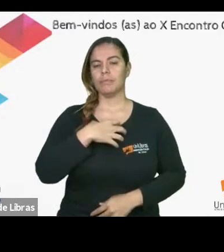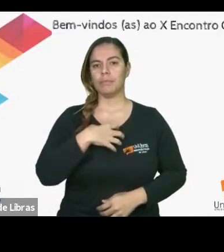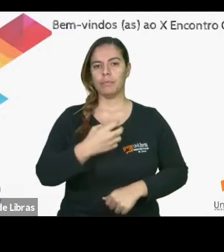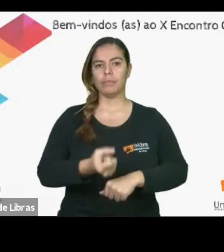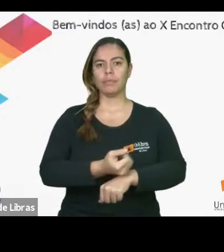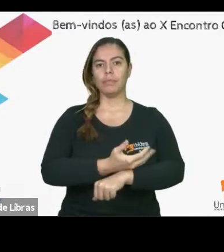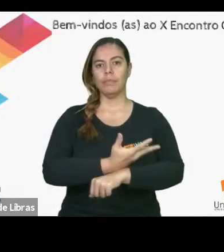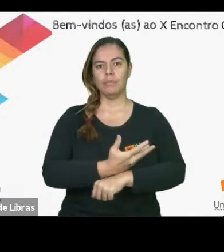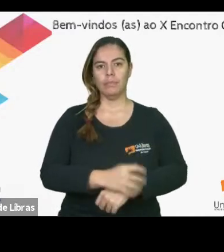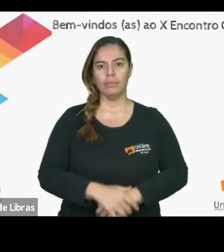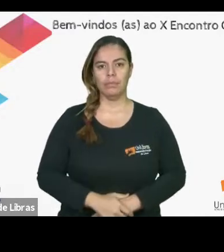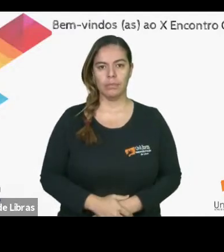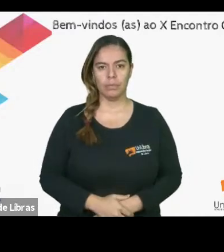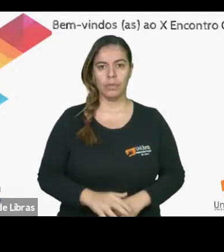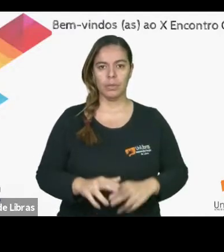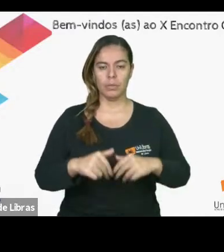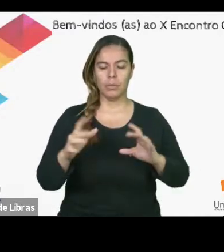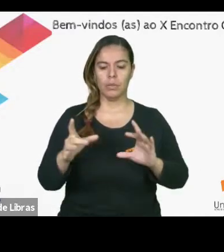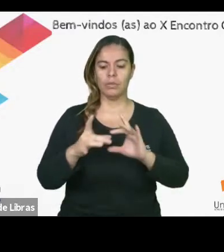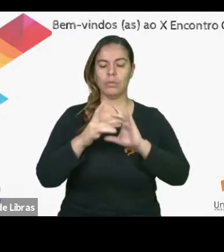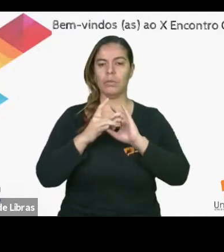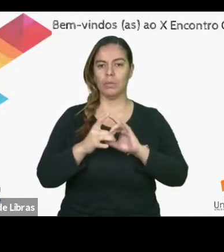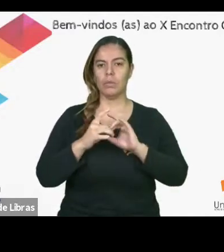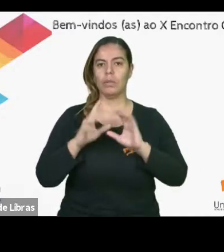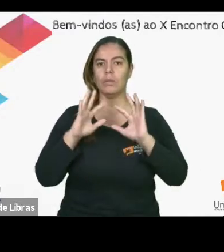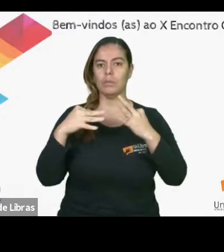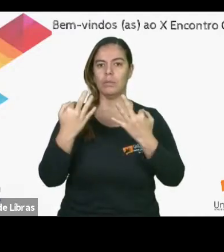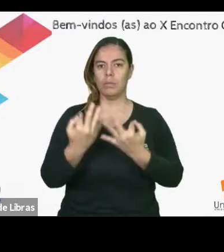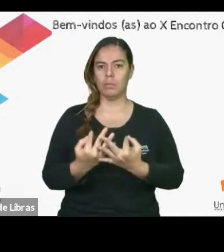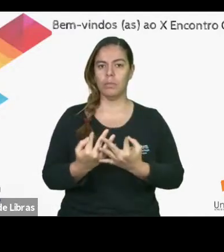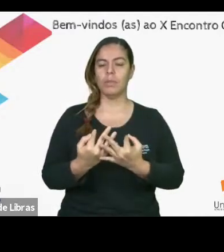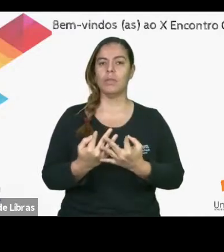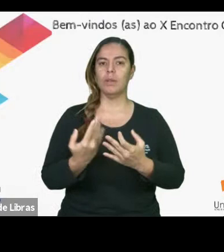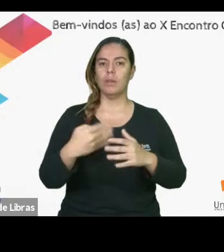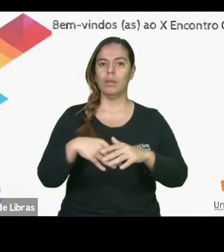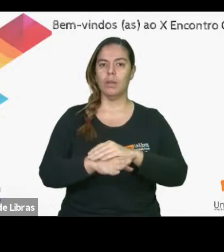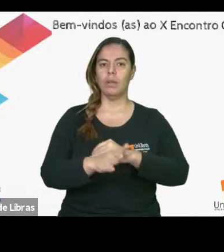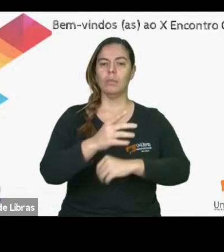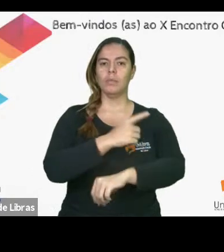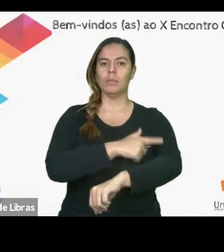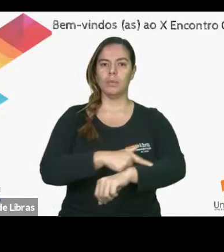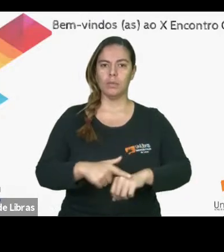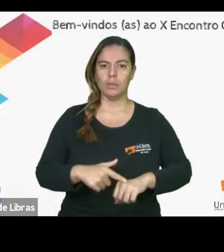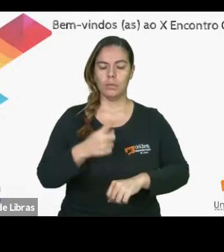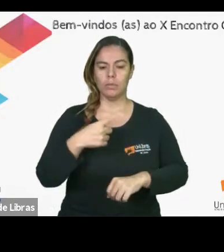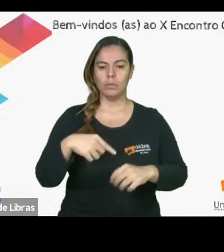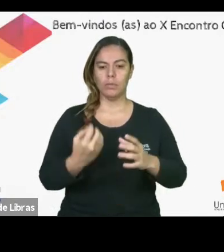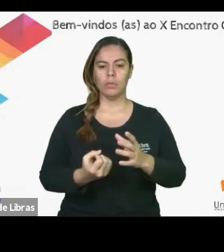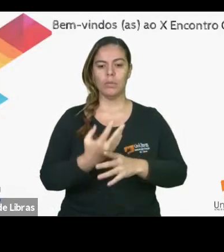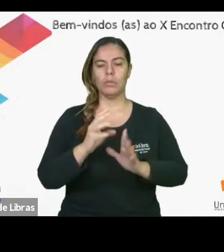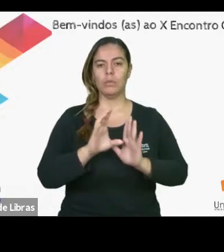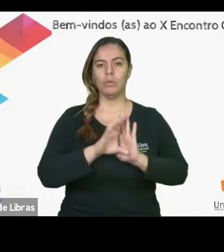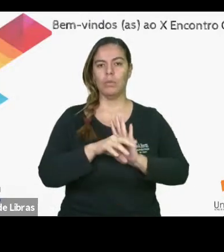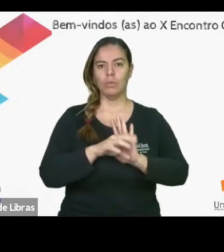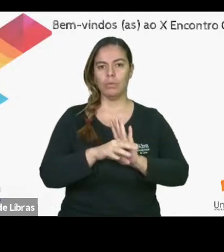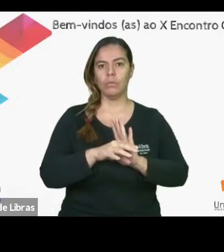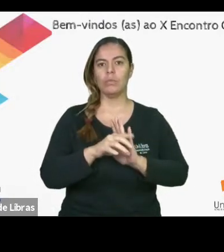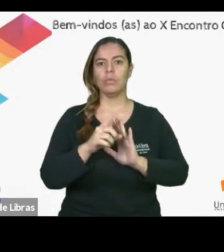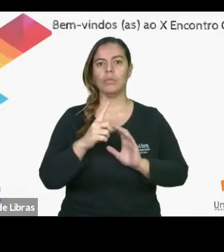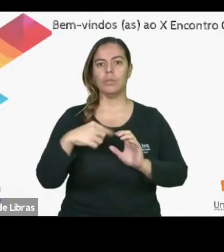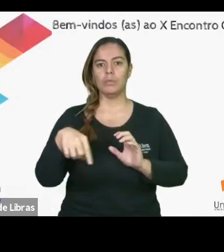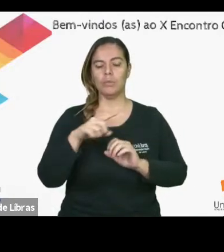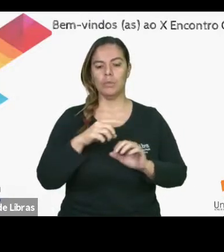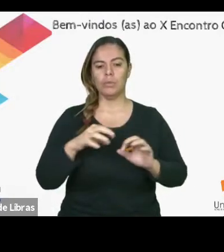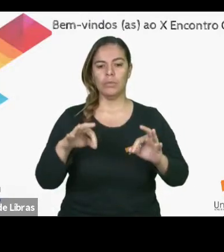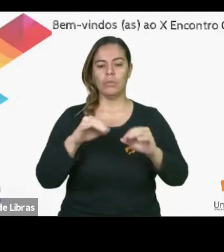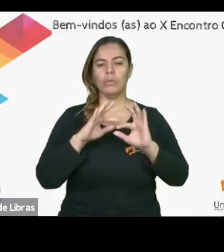filiativo. Pero ese ámbito de lo filiativo se escribe en un contexto más grande donde hay muchos otros que son rechazados.